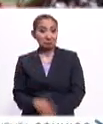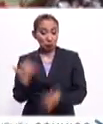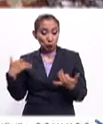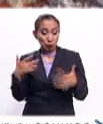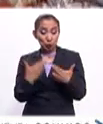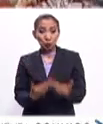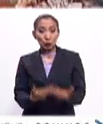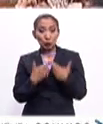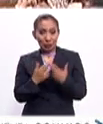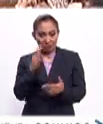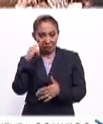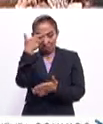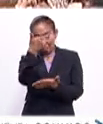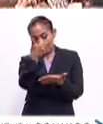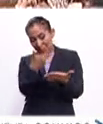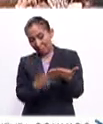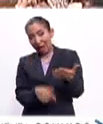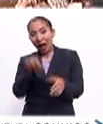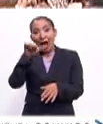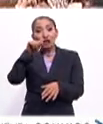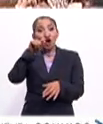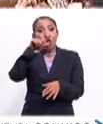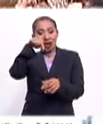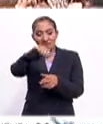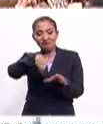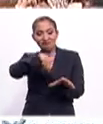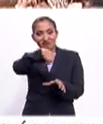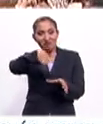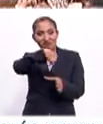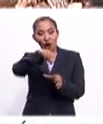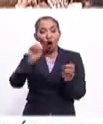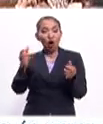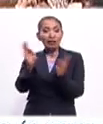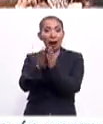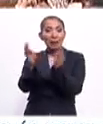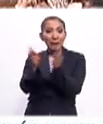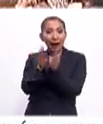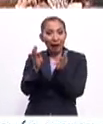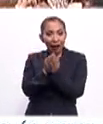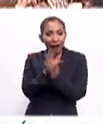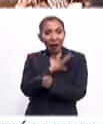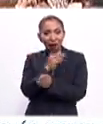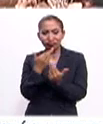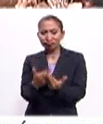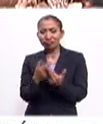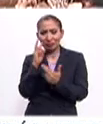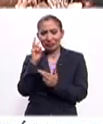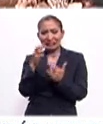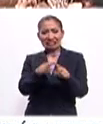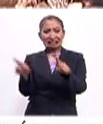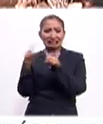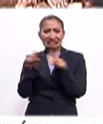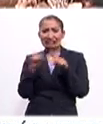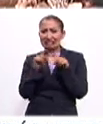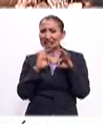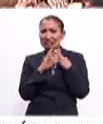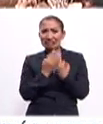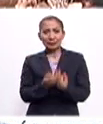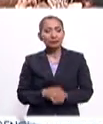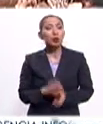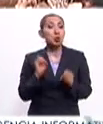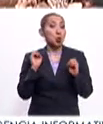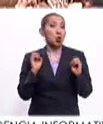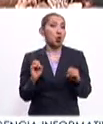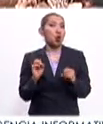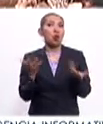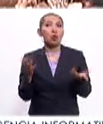muchísimo. Si hagamos una listita de atoles, por ejemplo, una listita de tamales, ¿no? Que eso sí vemos que hay una gran variedad, ¿no? Así es.